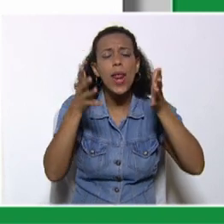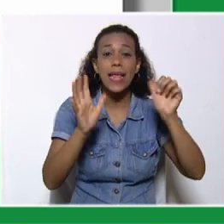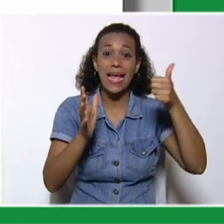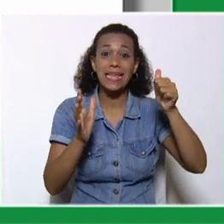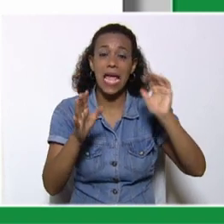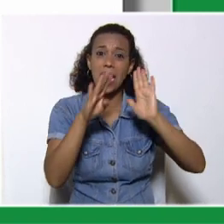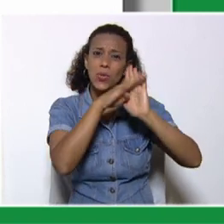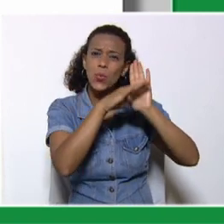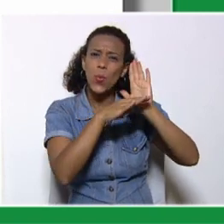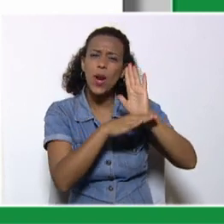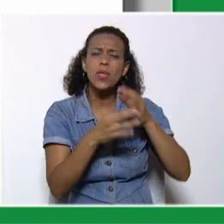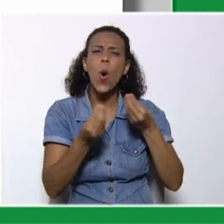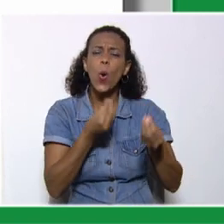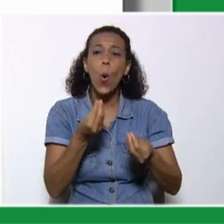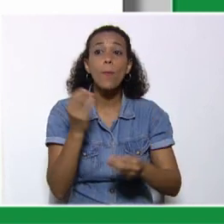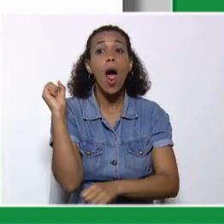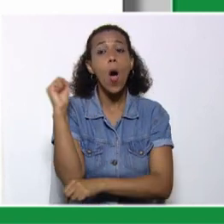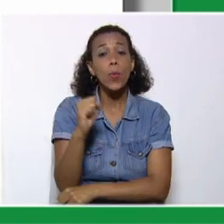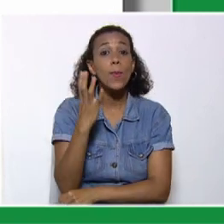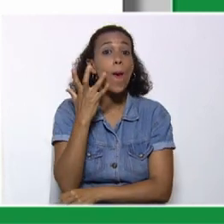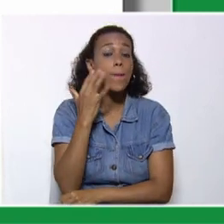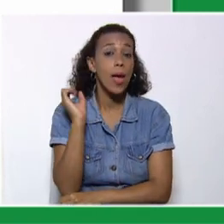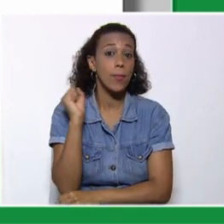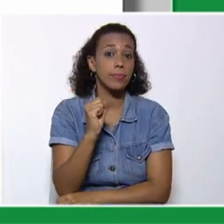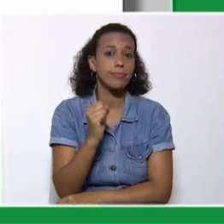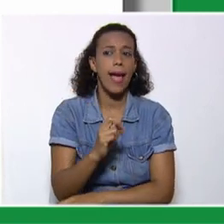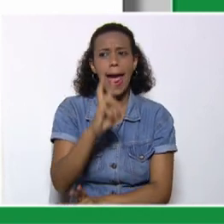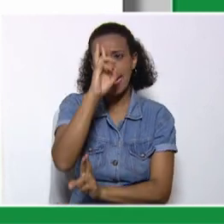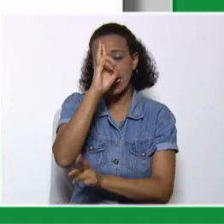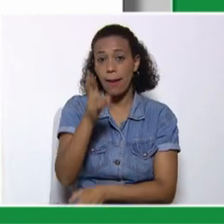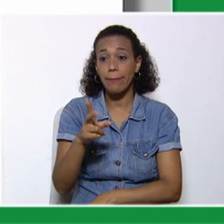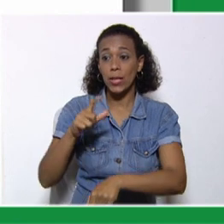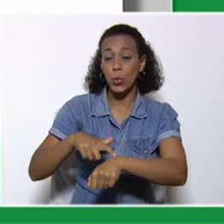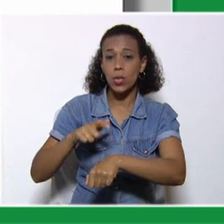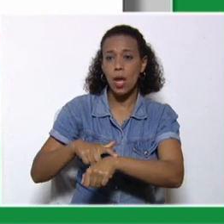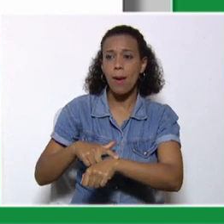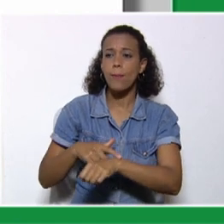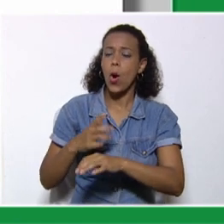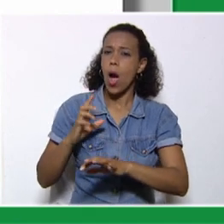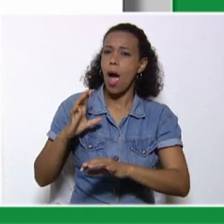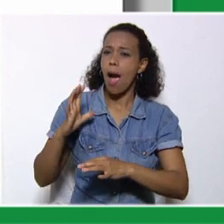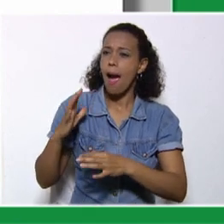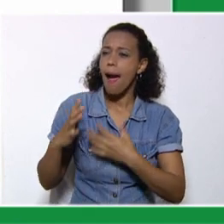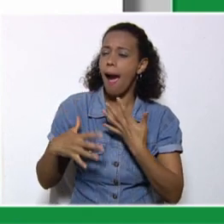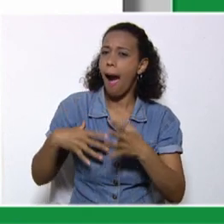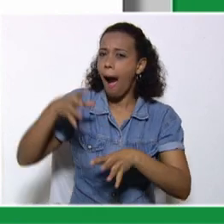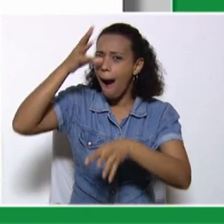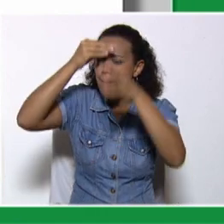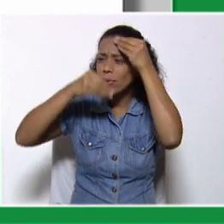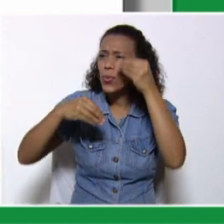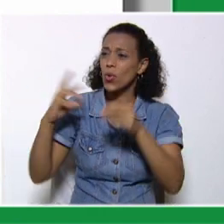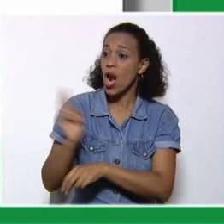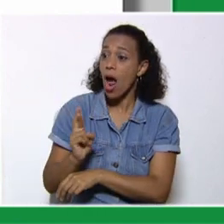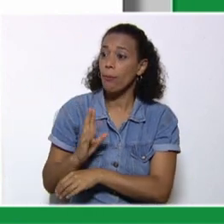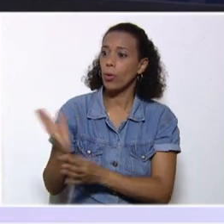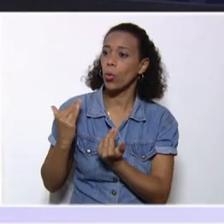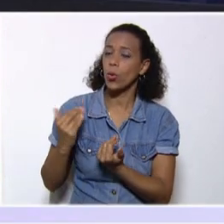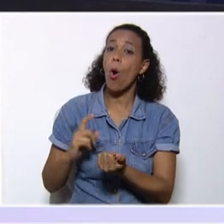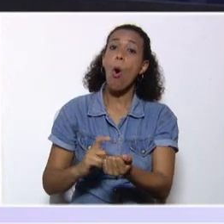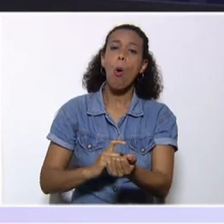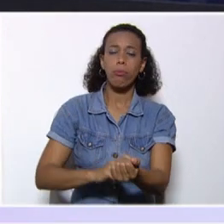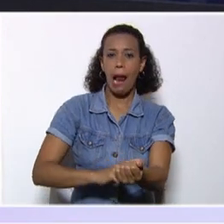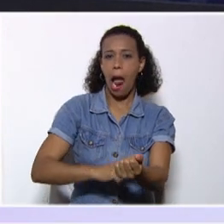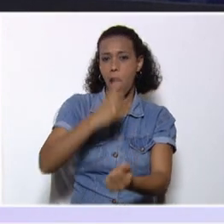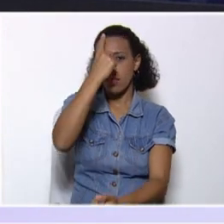croquis para la población con autismo. La primera, respete su ritmo, su tipo y estilo de aprendizaje y también sus